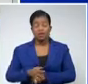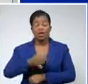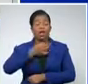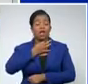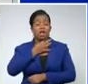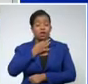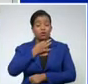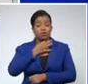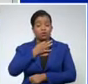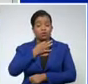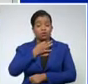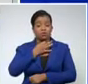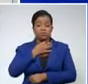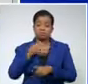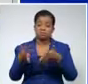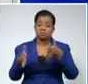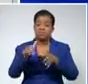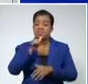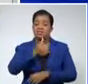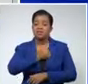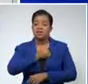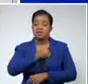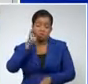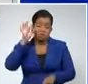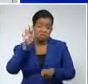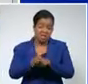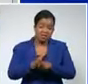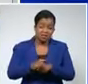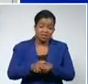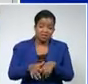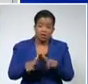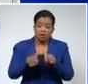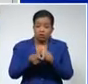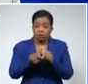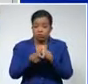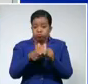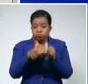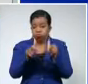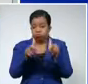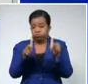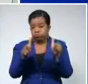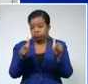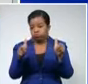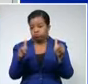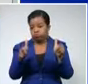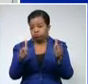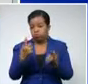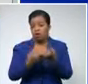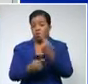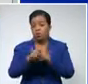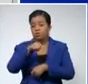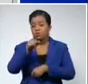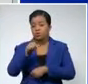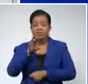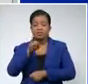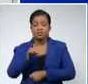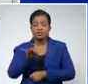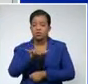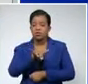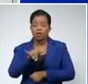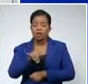diciembre, comenzó el incremento, comenzó lo que algunos han llamado la tercera ola, el tercer